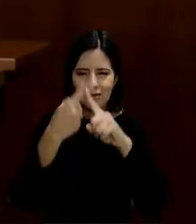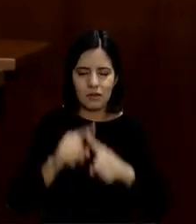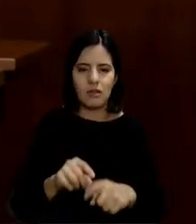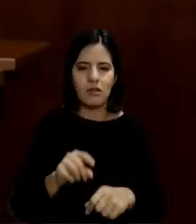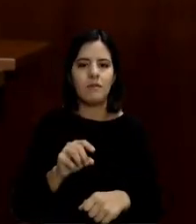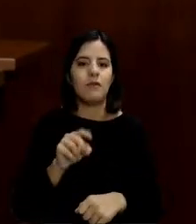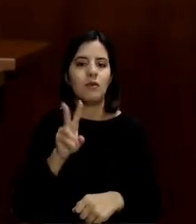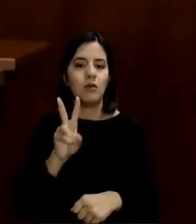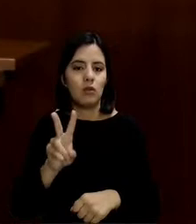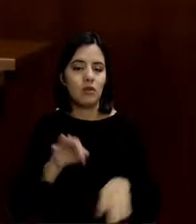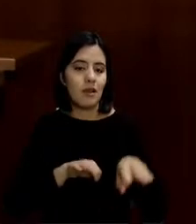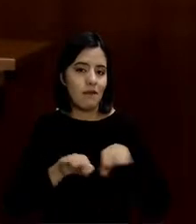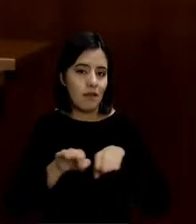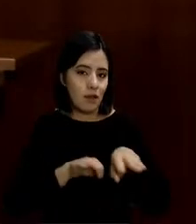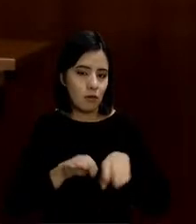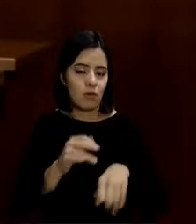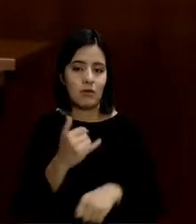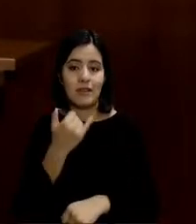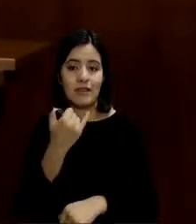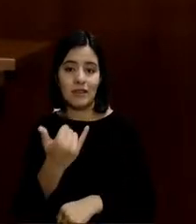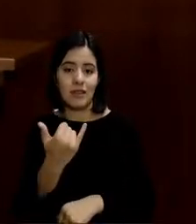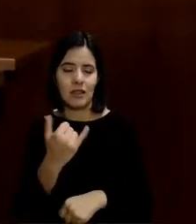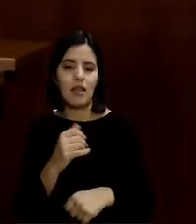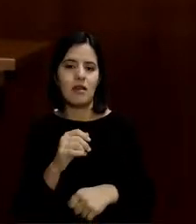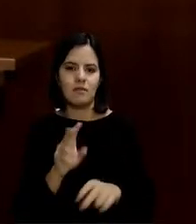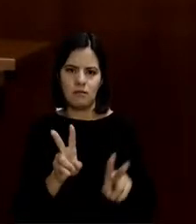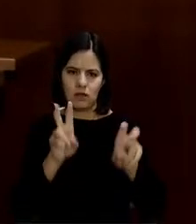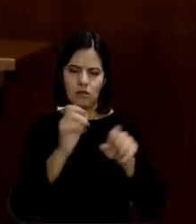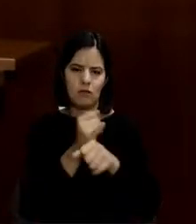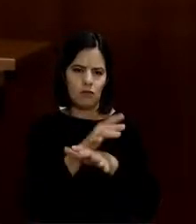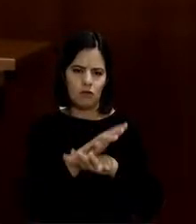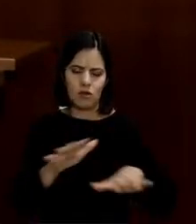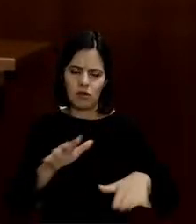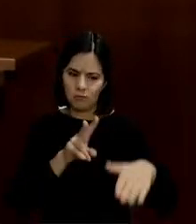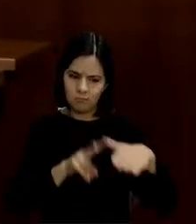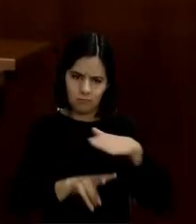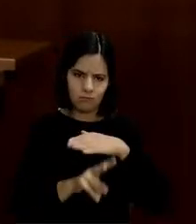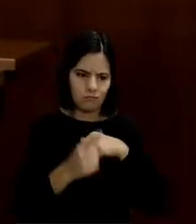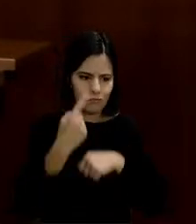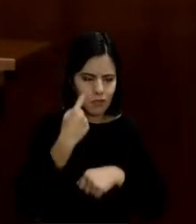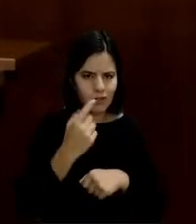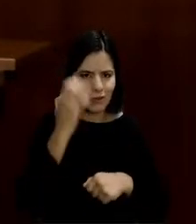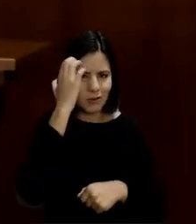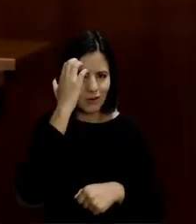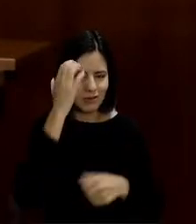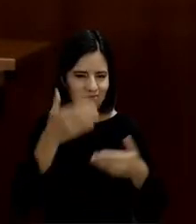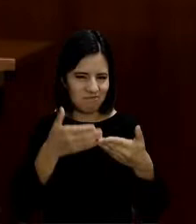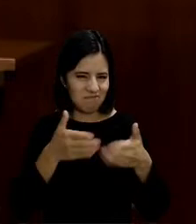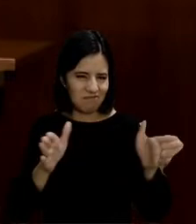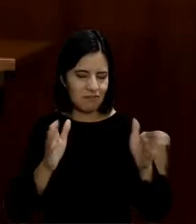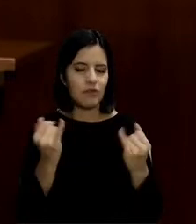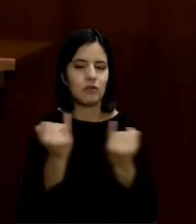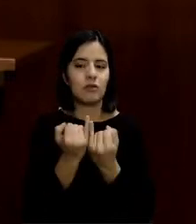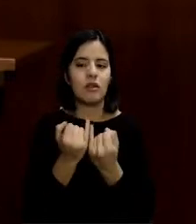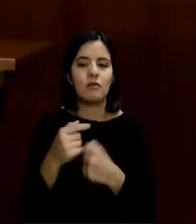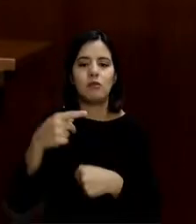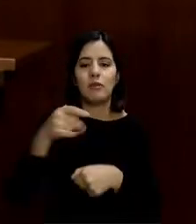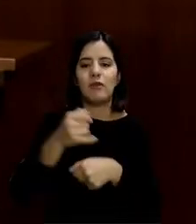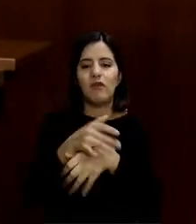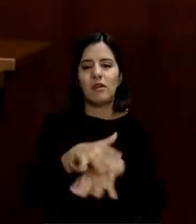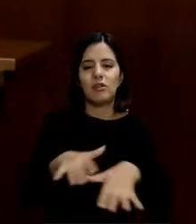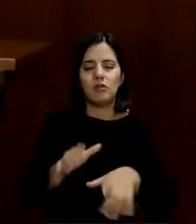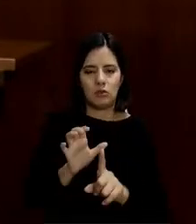empleo, Y, de transparencia, acceso a la información pública y protección de datos